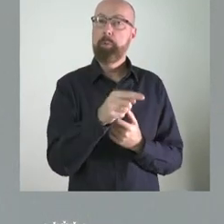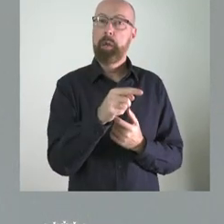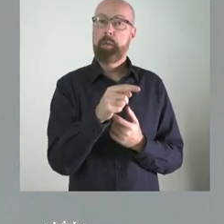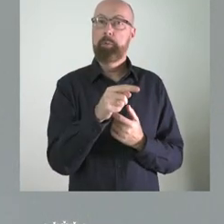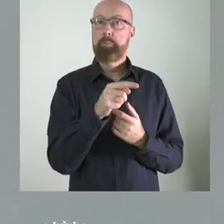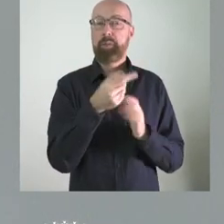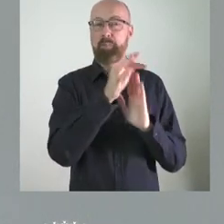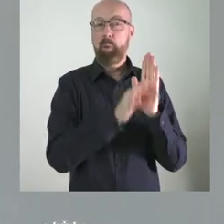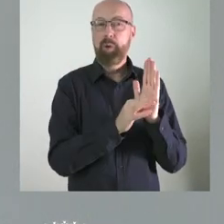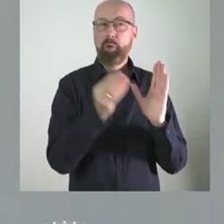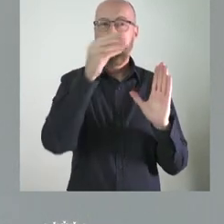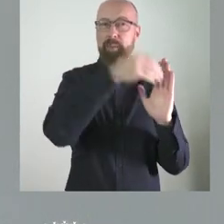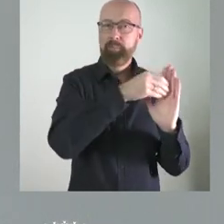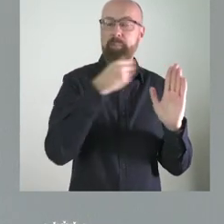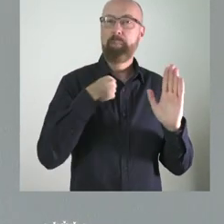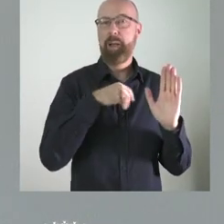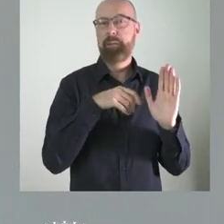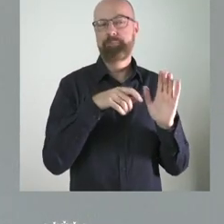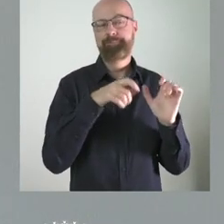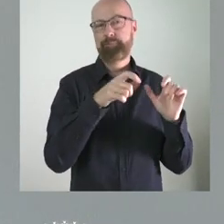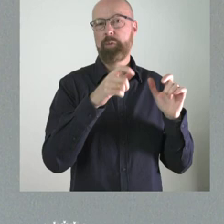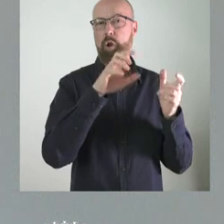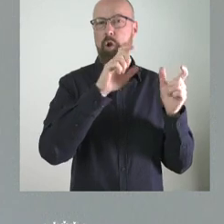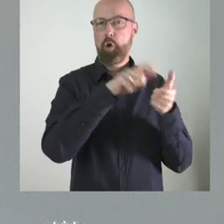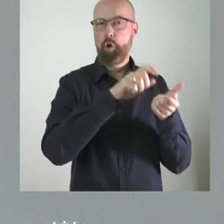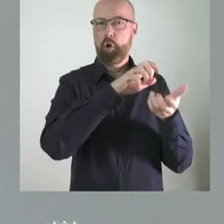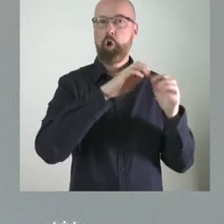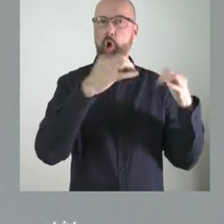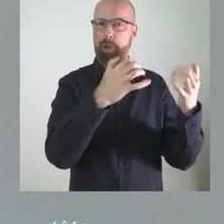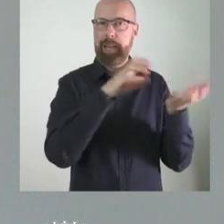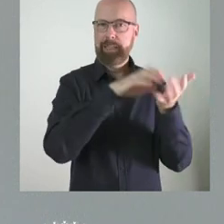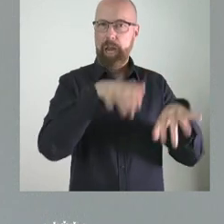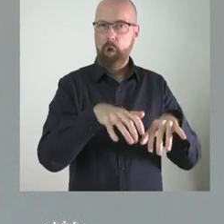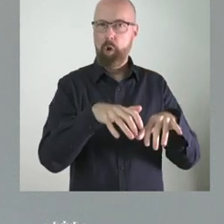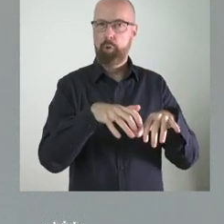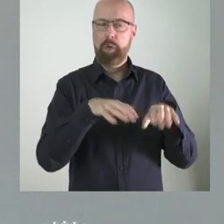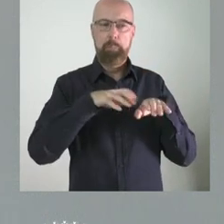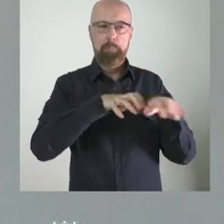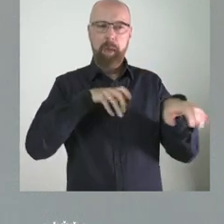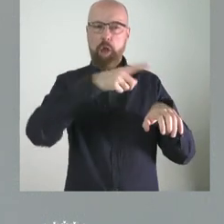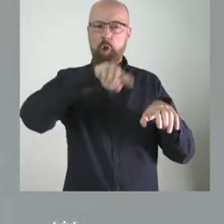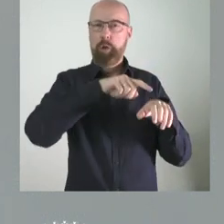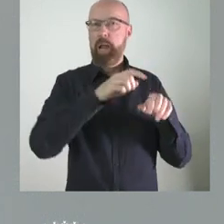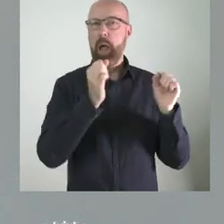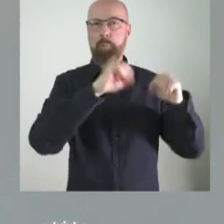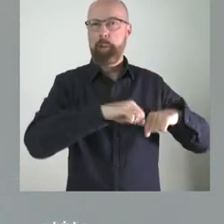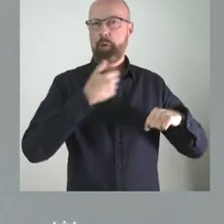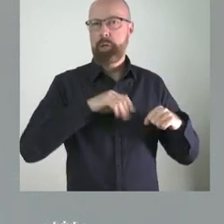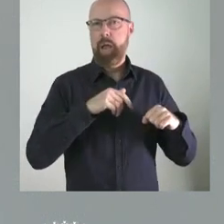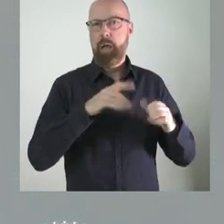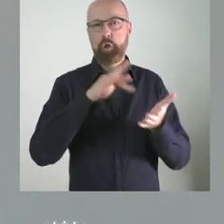de Castilla y león que si no recuerdo mal fue por unanimidad de los miembros de la mesa de las Cortes en su momento con carácter previo al debate parlamentario